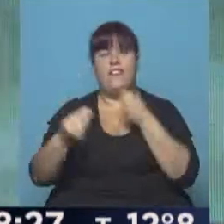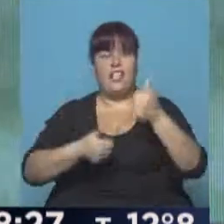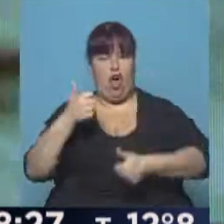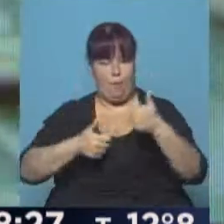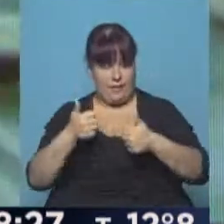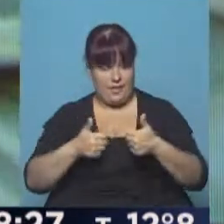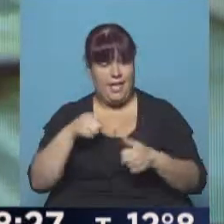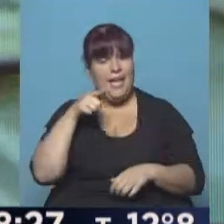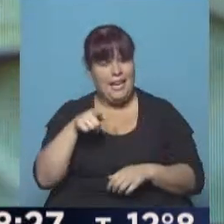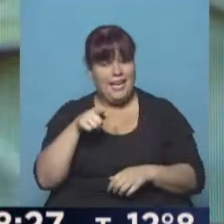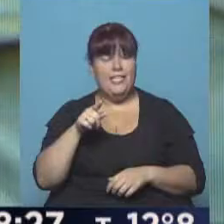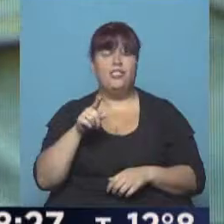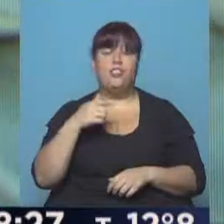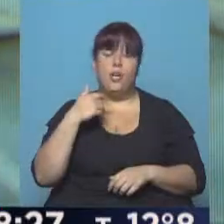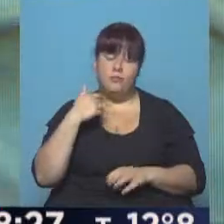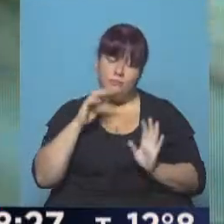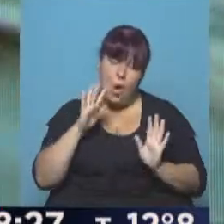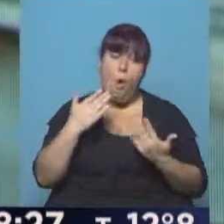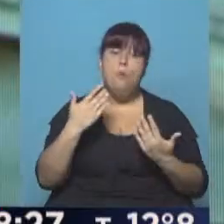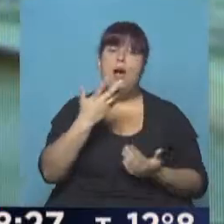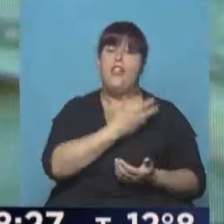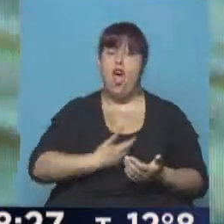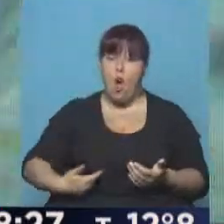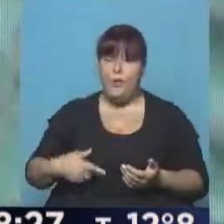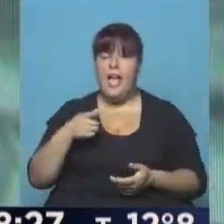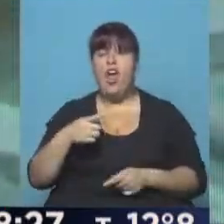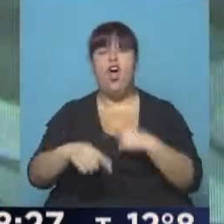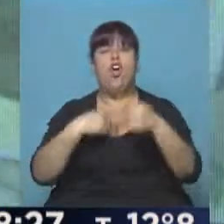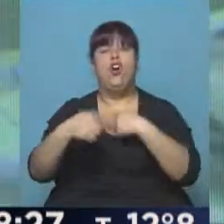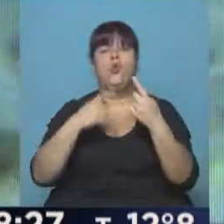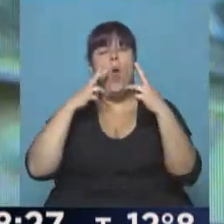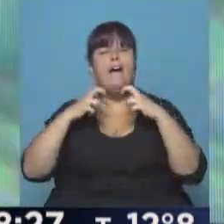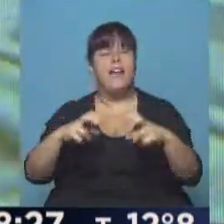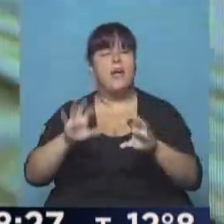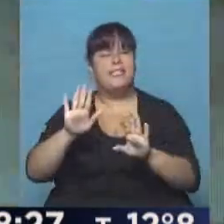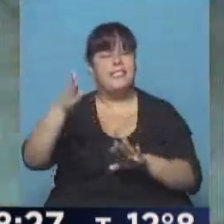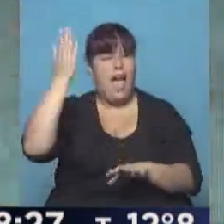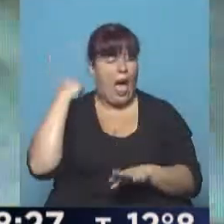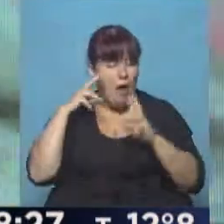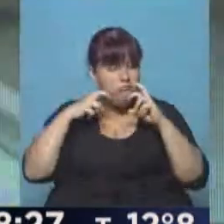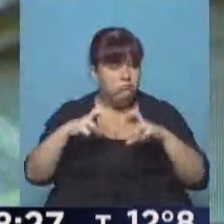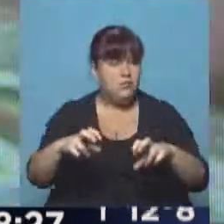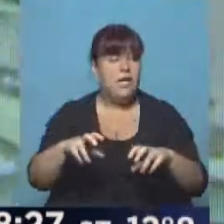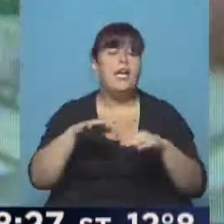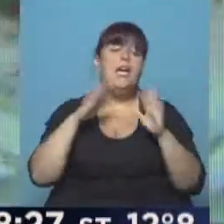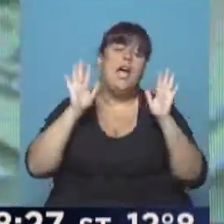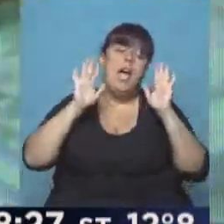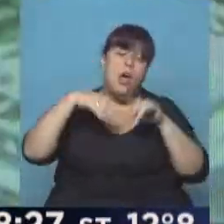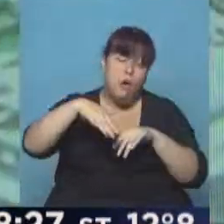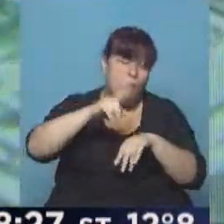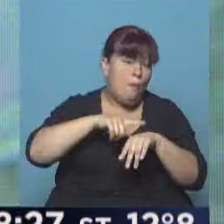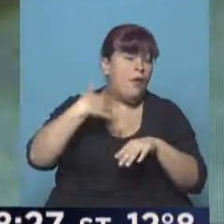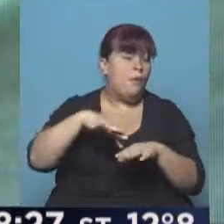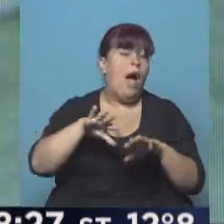Competencia. Esto le va a permitir al gobierno justamente avanzar sobre una investigación que estaba llevando adelante y que en algún momento va a